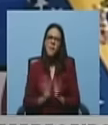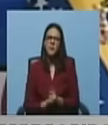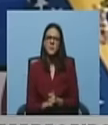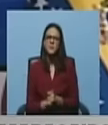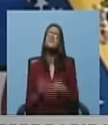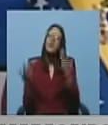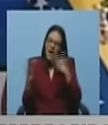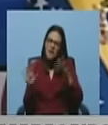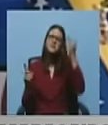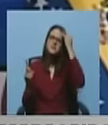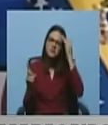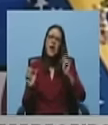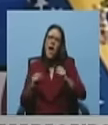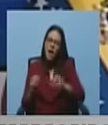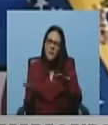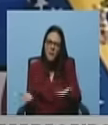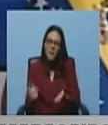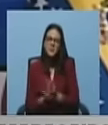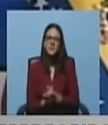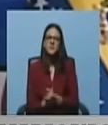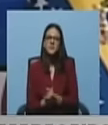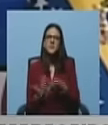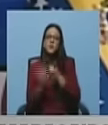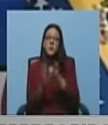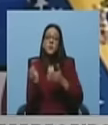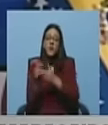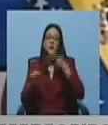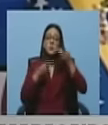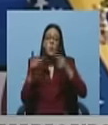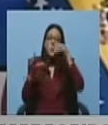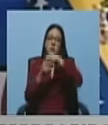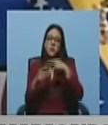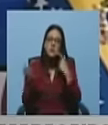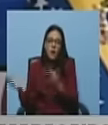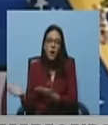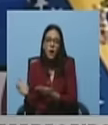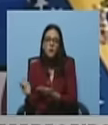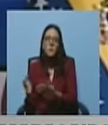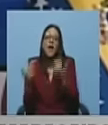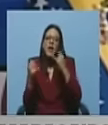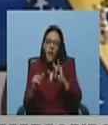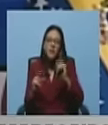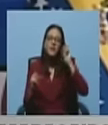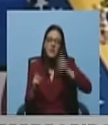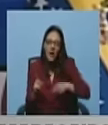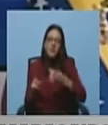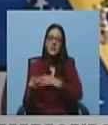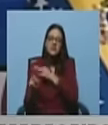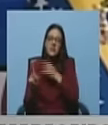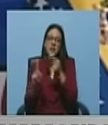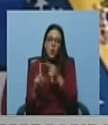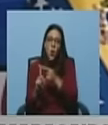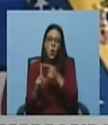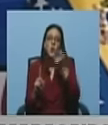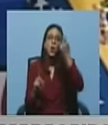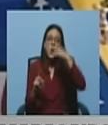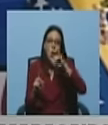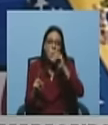Él lo sabe desde hace tiempo. Esa dirección política tendrá el señor